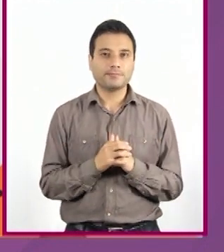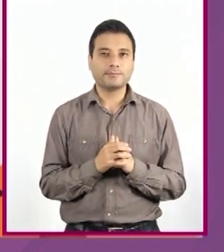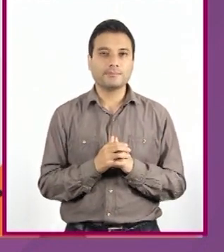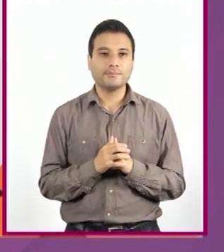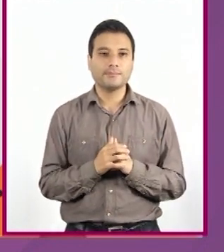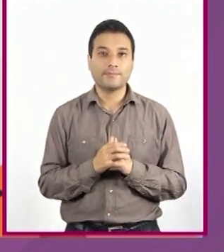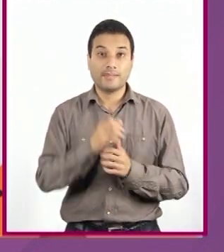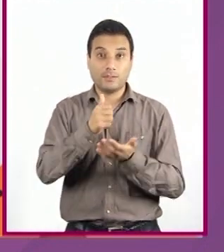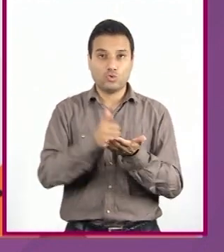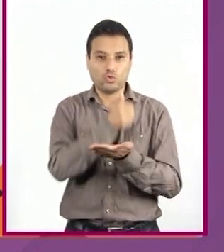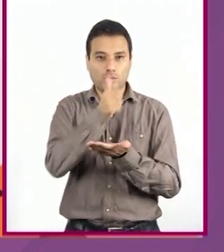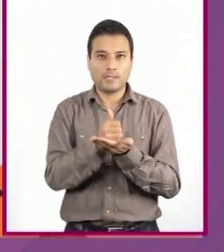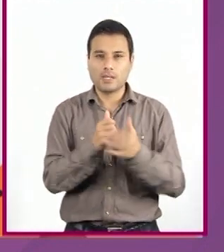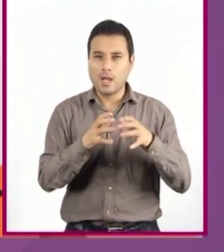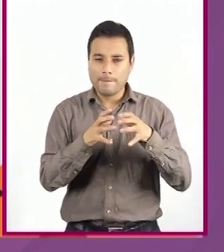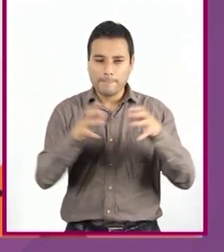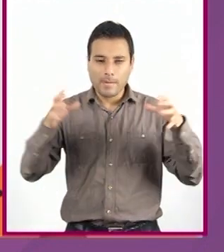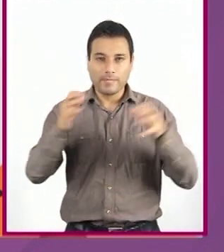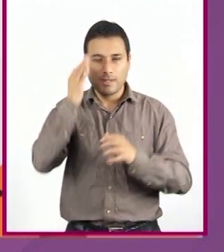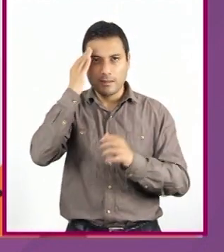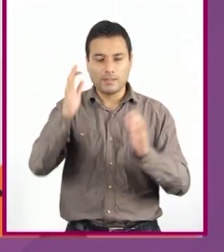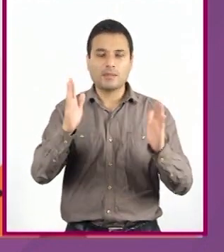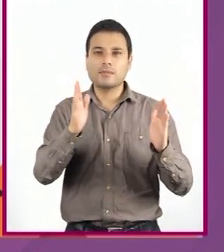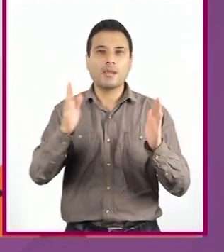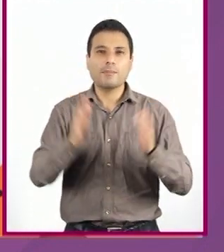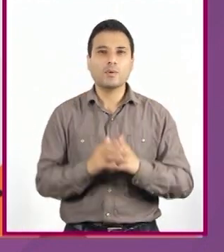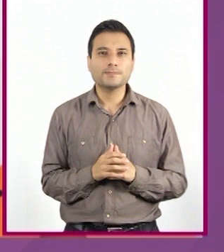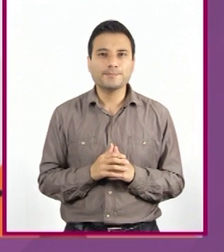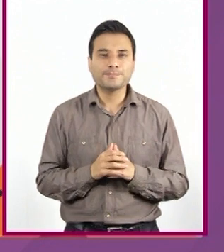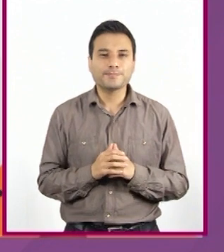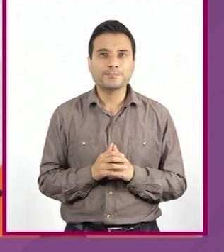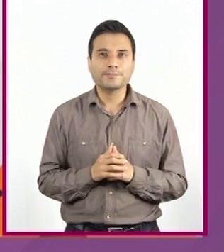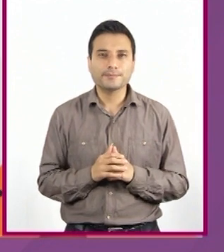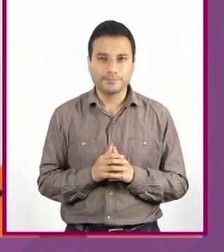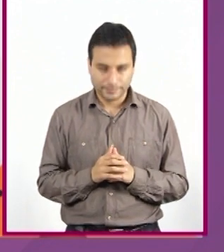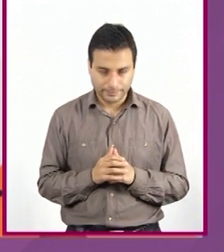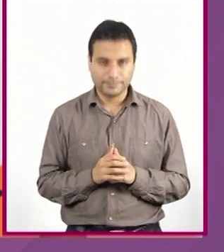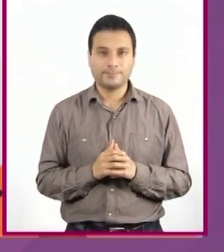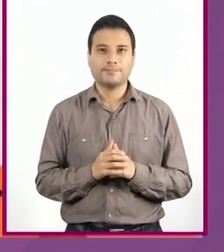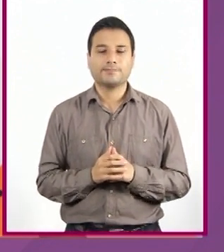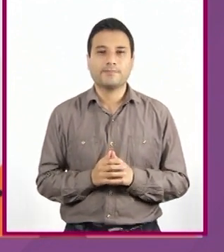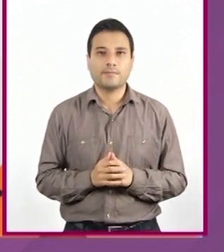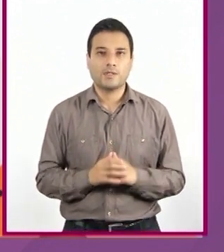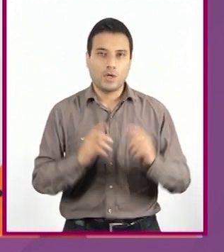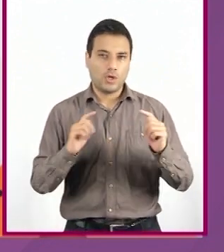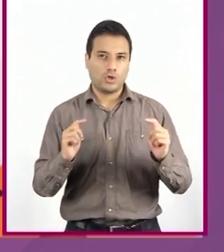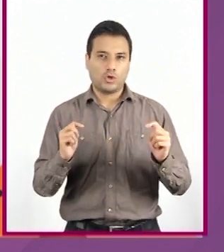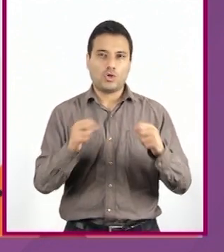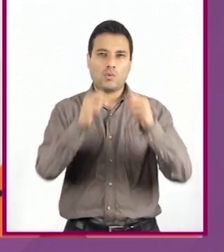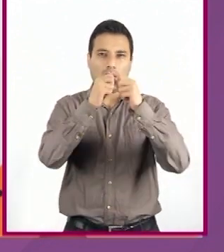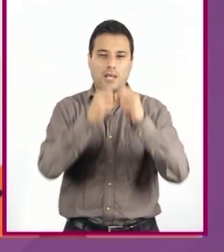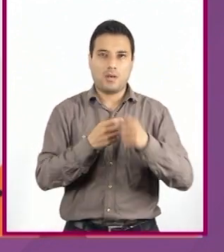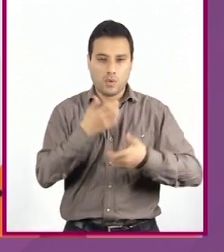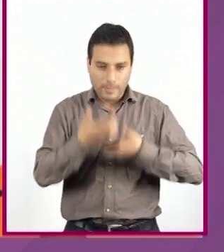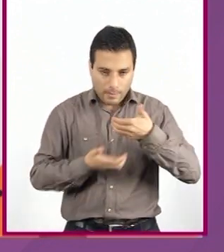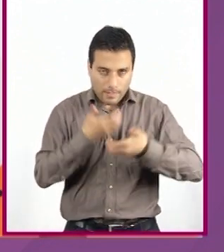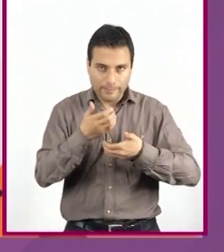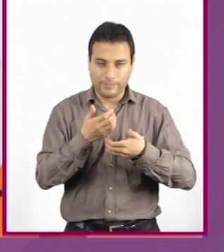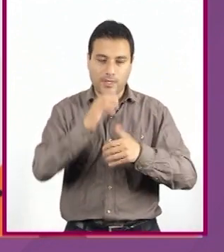auge de la ciudad corresponde a la época en que concluyó el control comercial teotihuacano en el área del